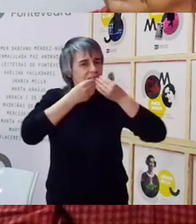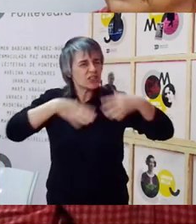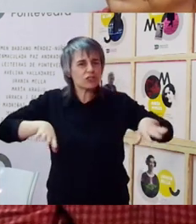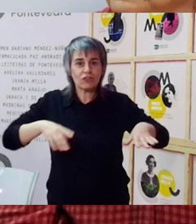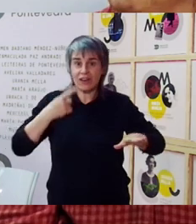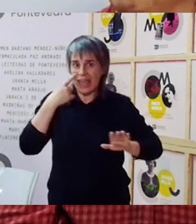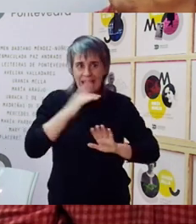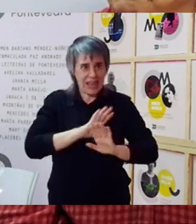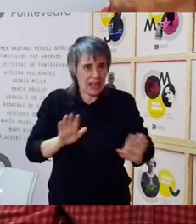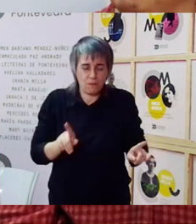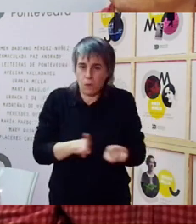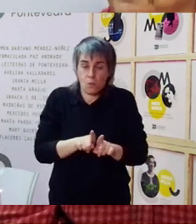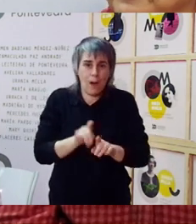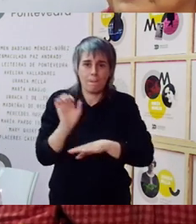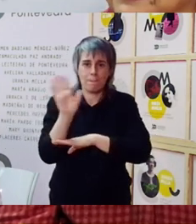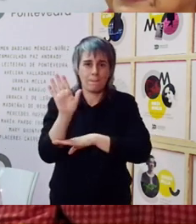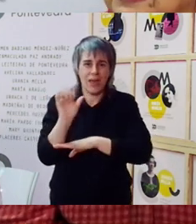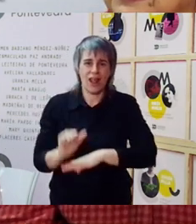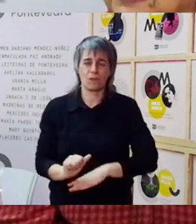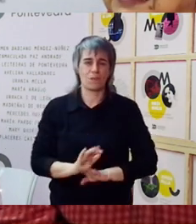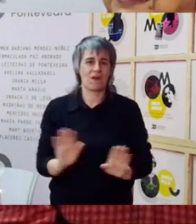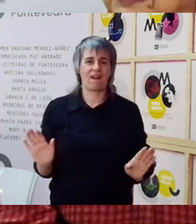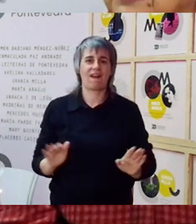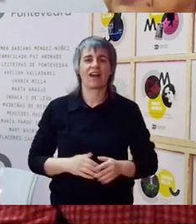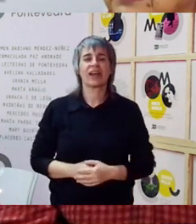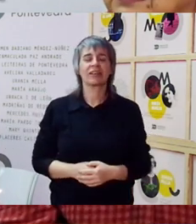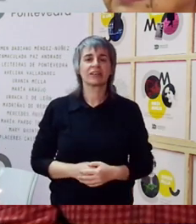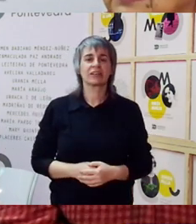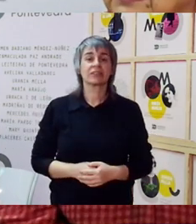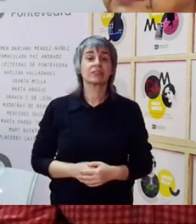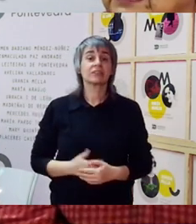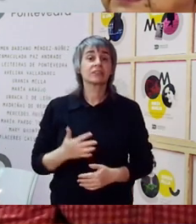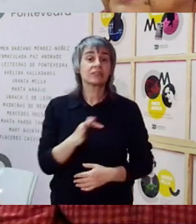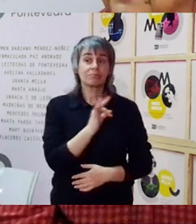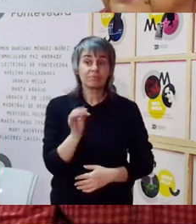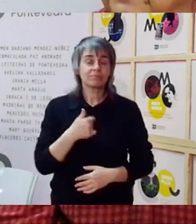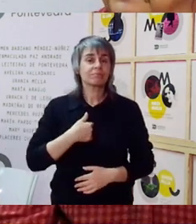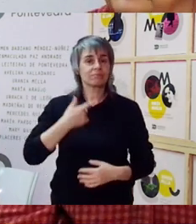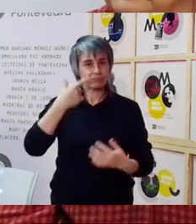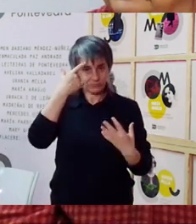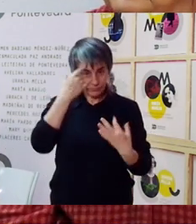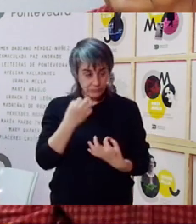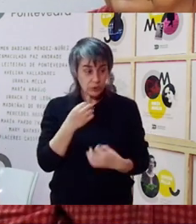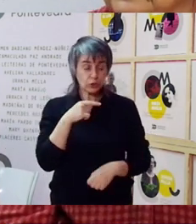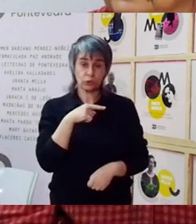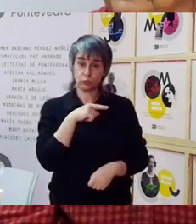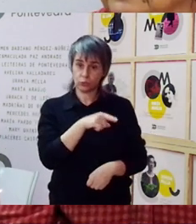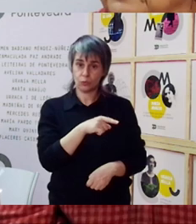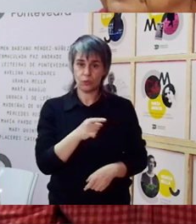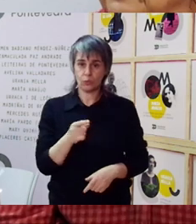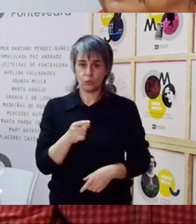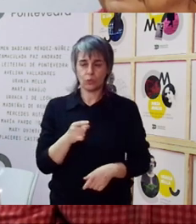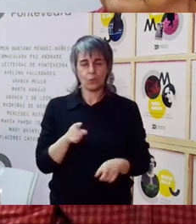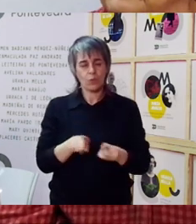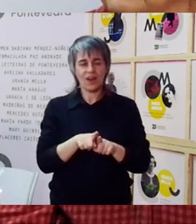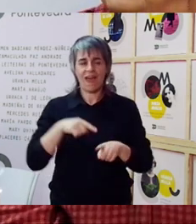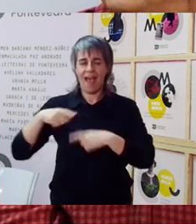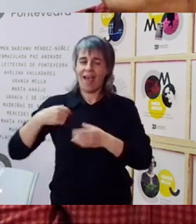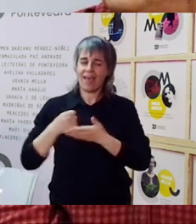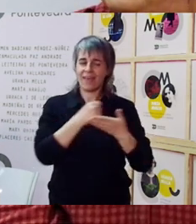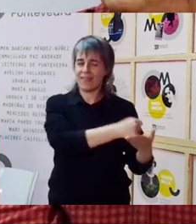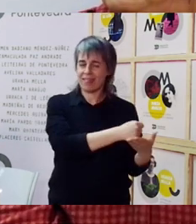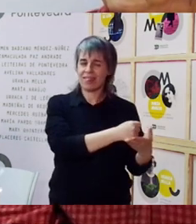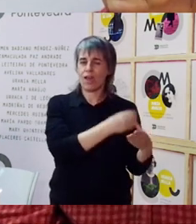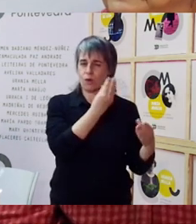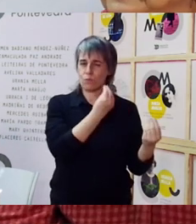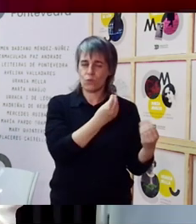película. A verdade que sí, de película. Ademais, creo que ti levas moito dela dentro e a través da